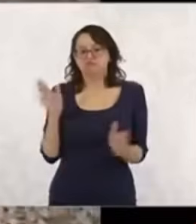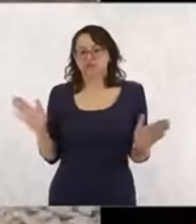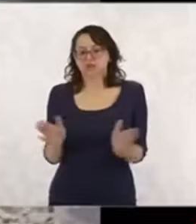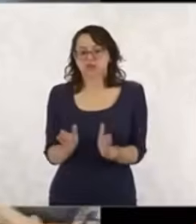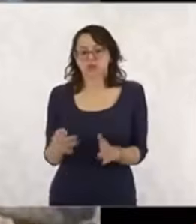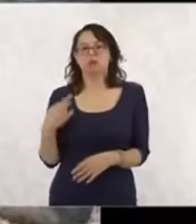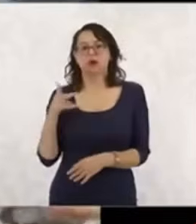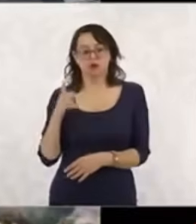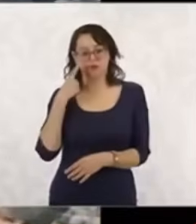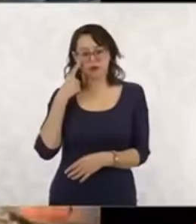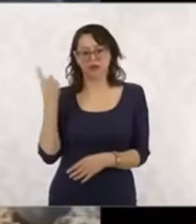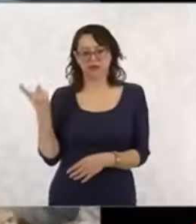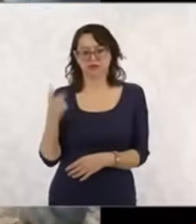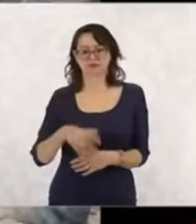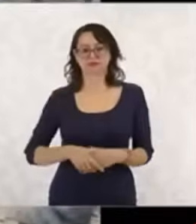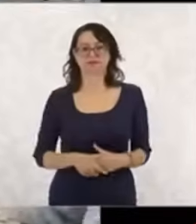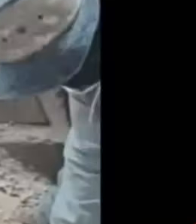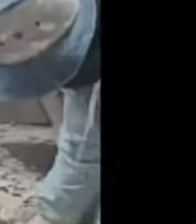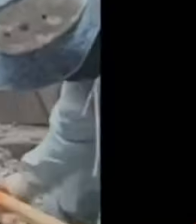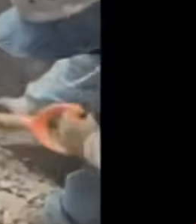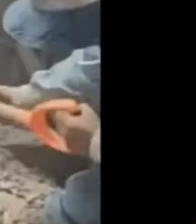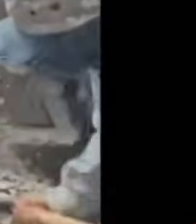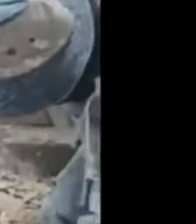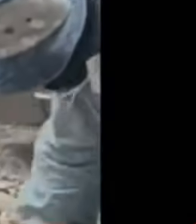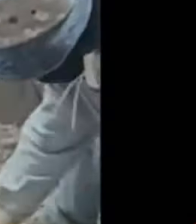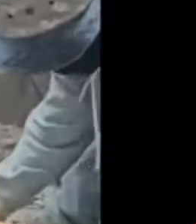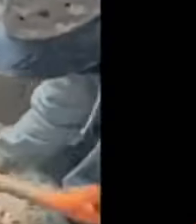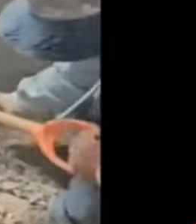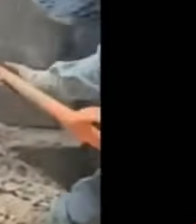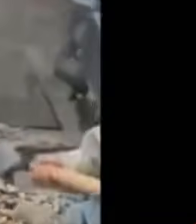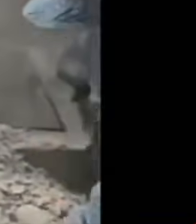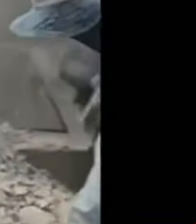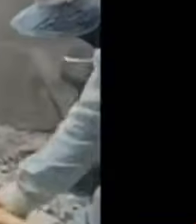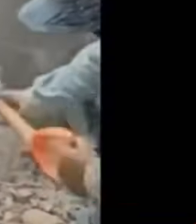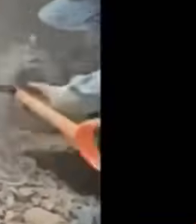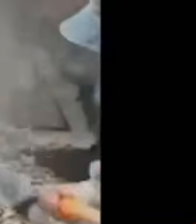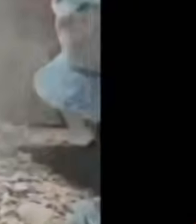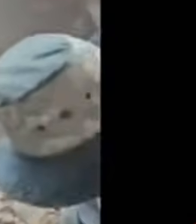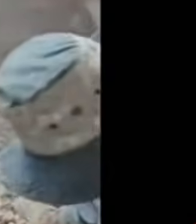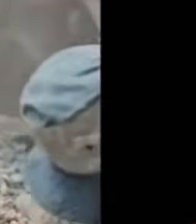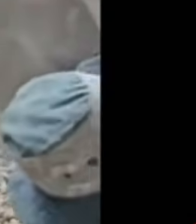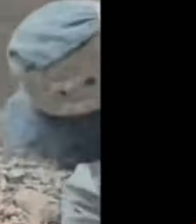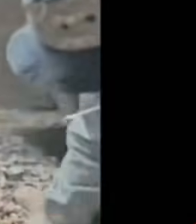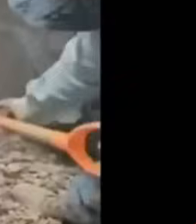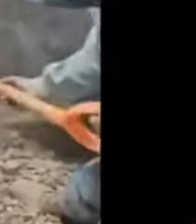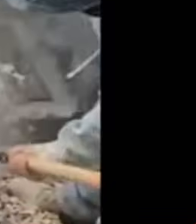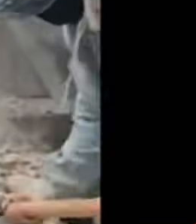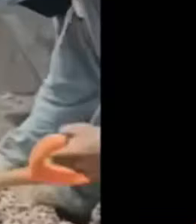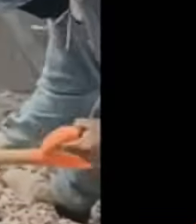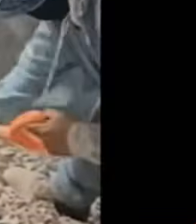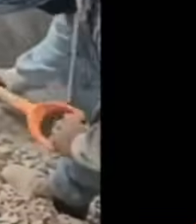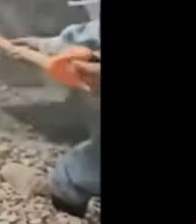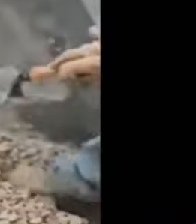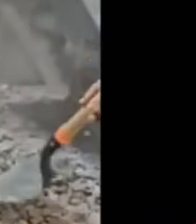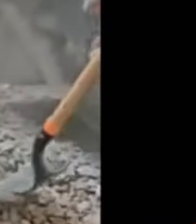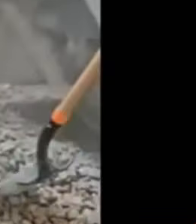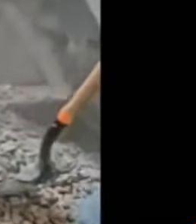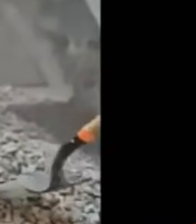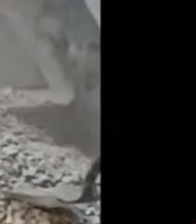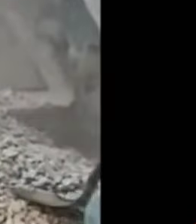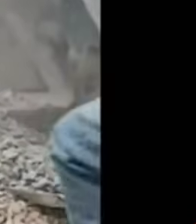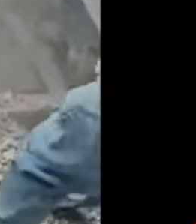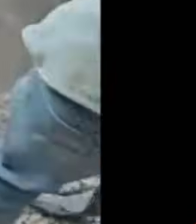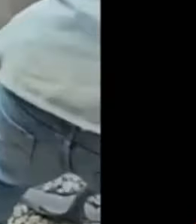surten hasta 200 y 300 pipas, ¿no? Y aquí lo que estamos haciendo es cegar el aprovechamiento con personal de